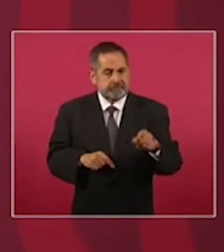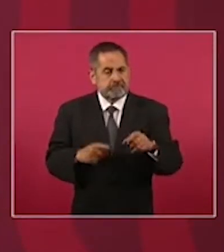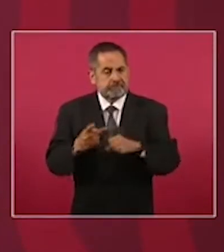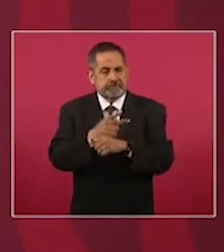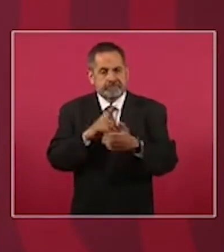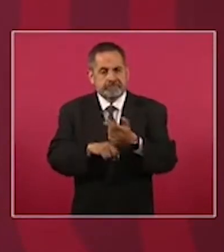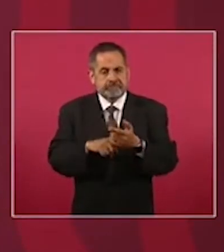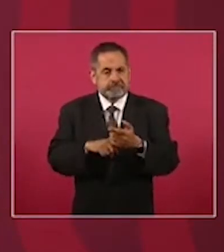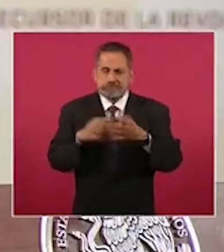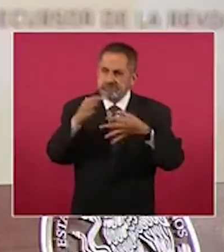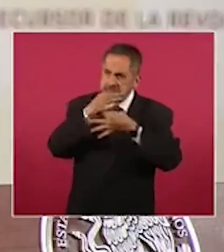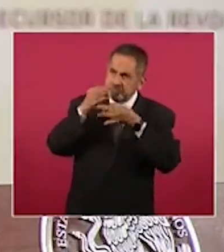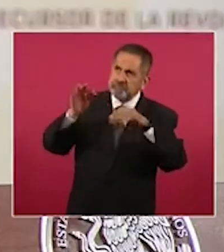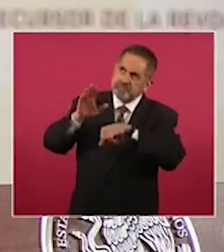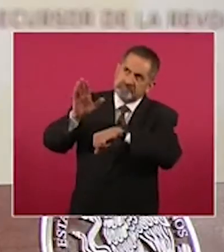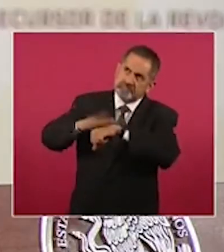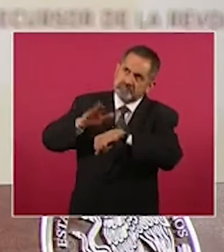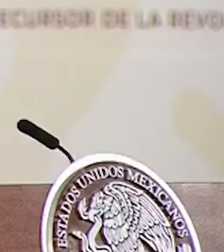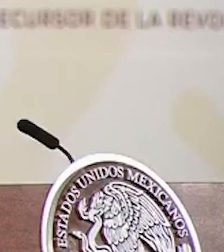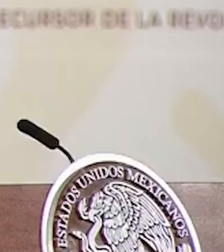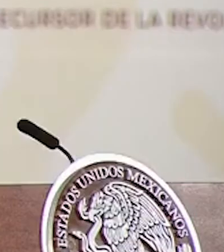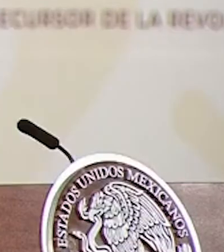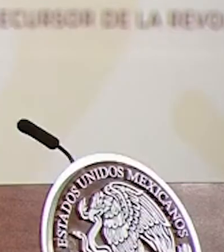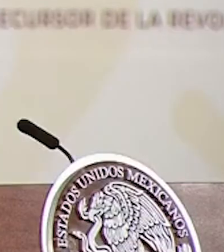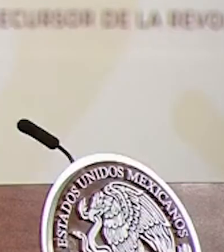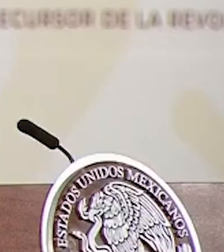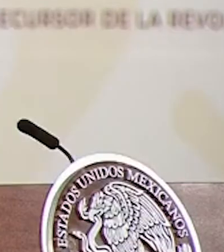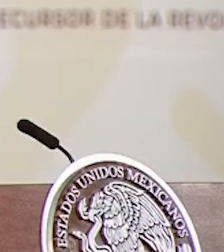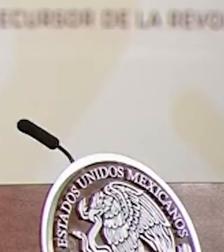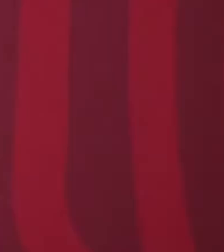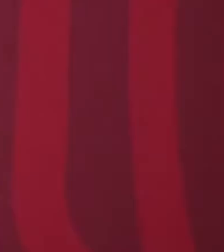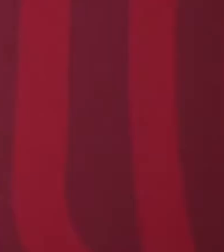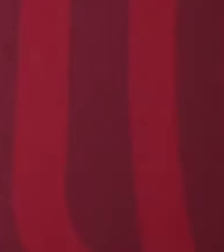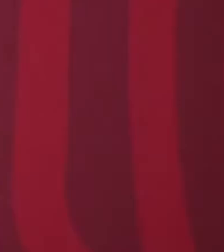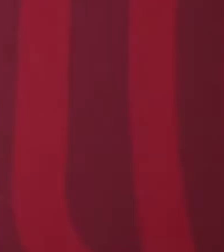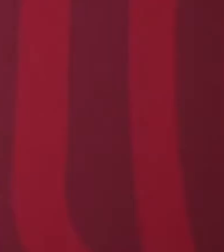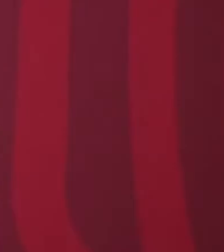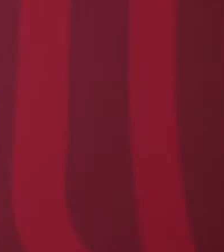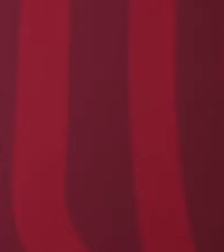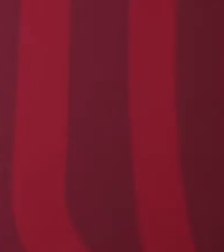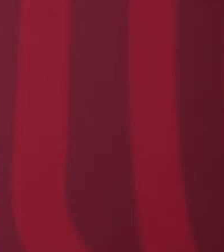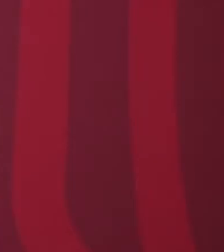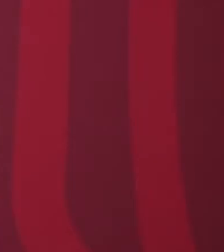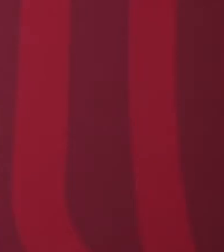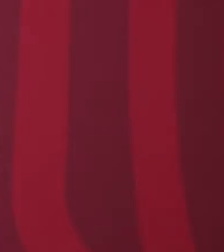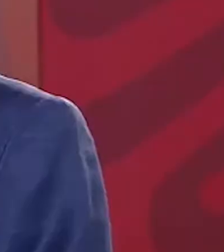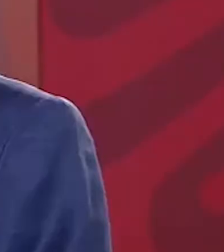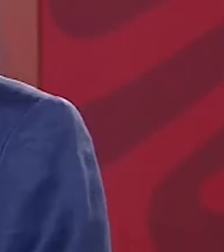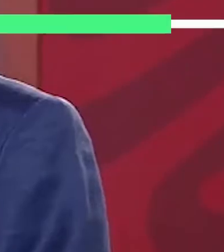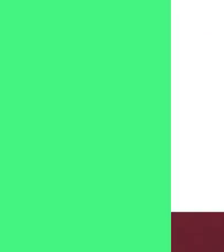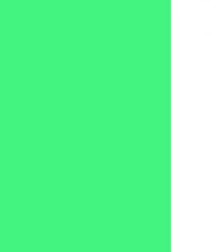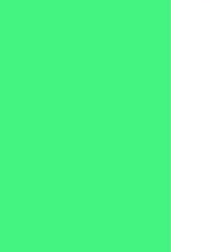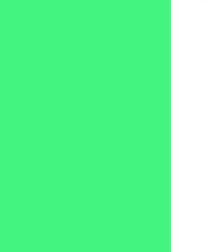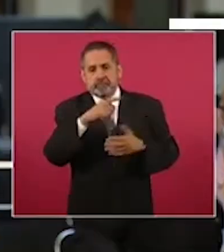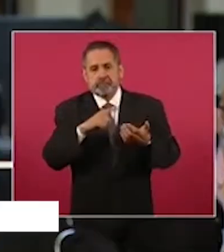haciendo el conocimiento de autoridades internacionales, de organismos internacionales, es lo de